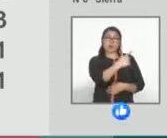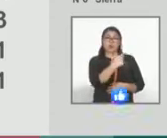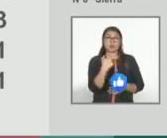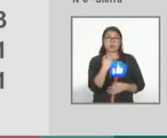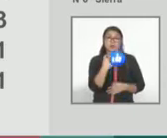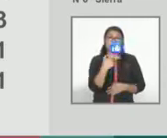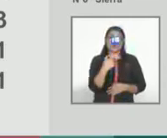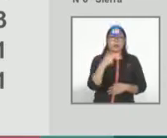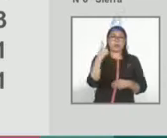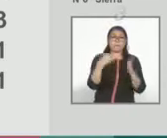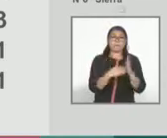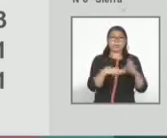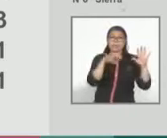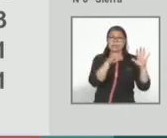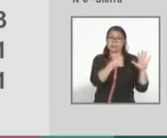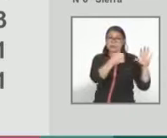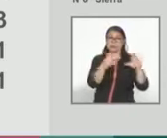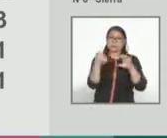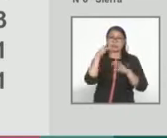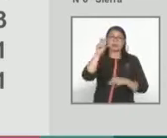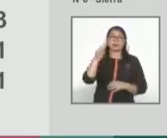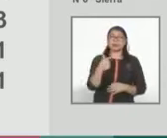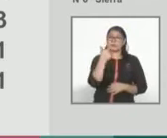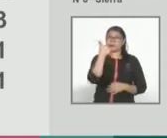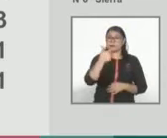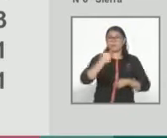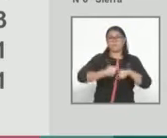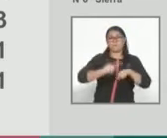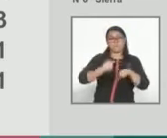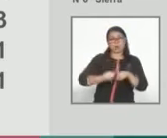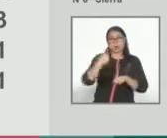Tuxtepec, 1.637 casos confirmados,